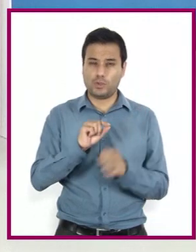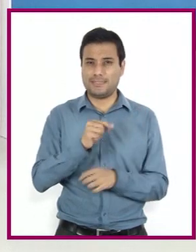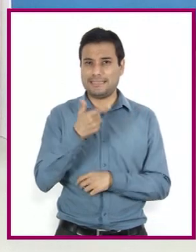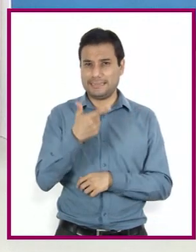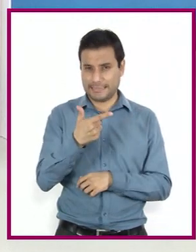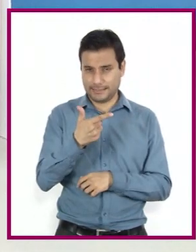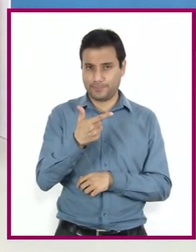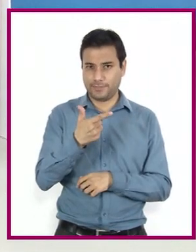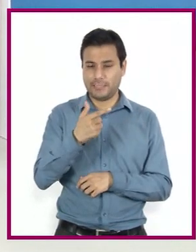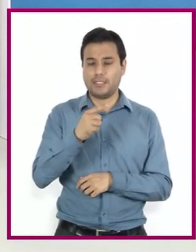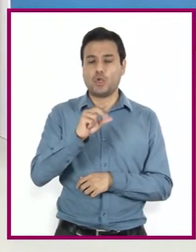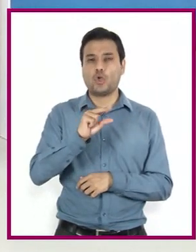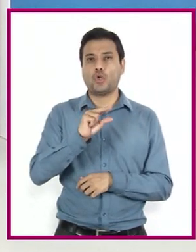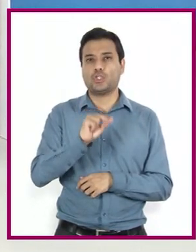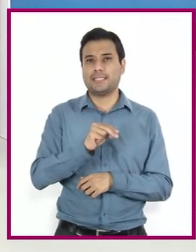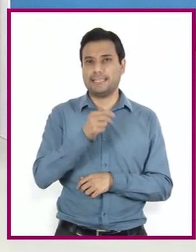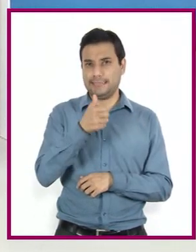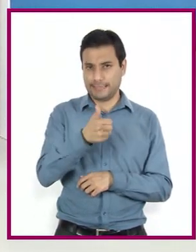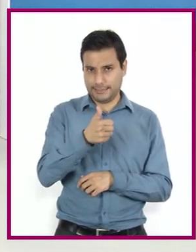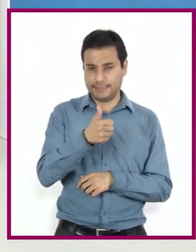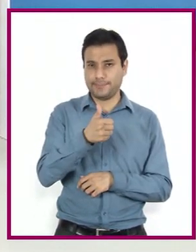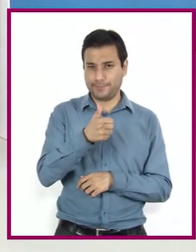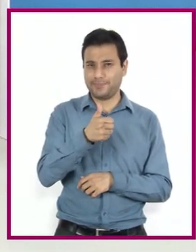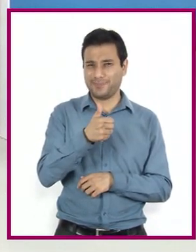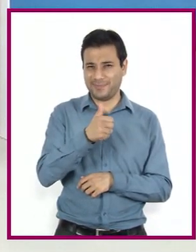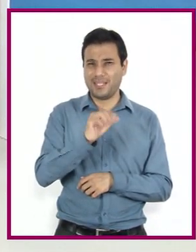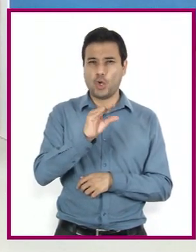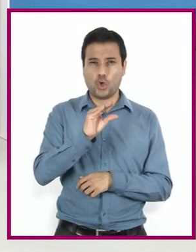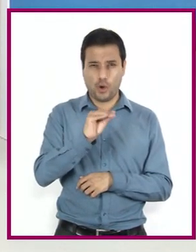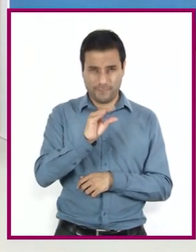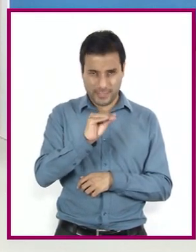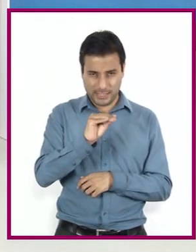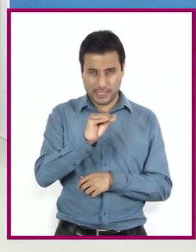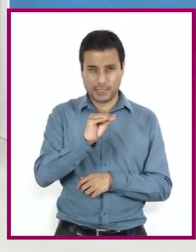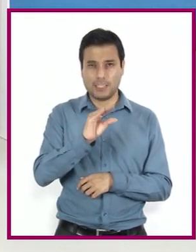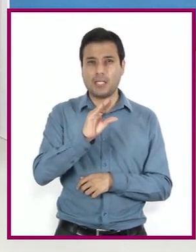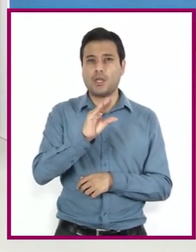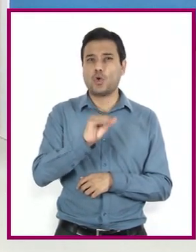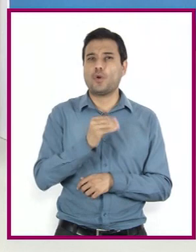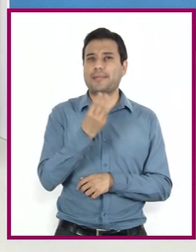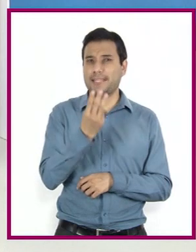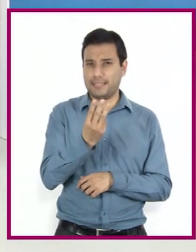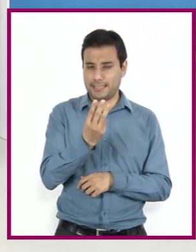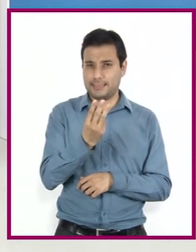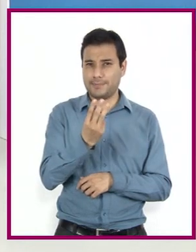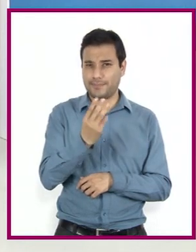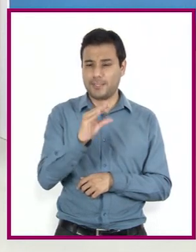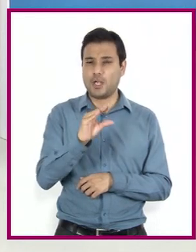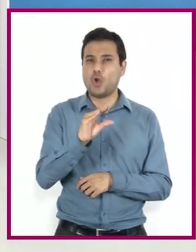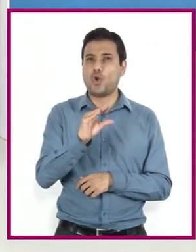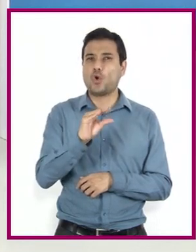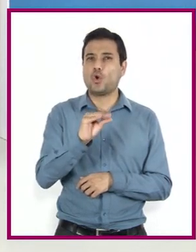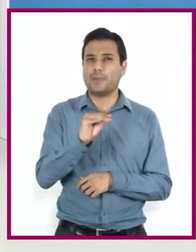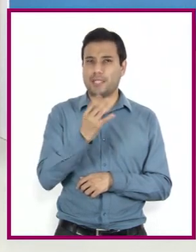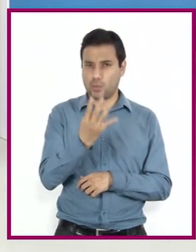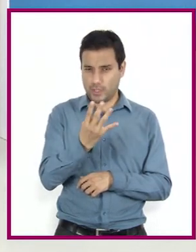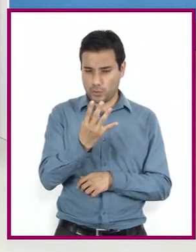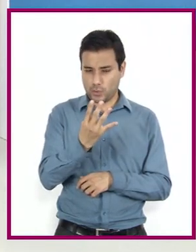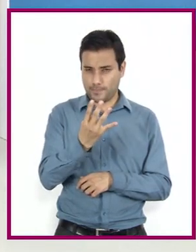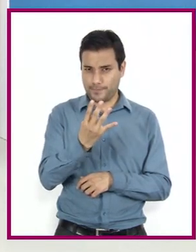1977, 1986, 1990, 1993,